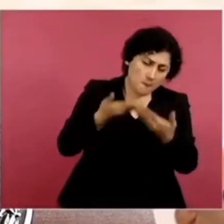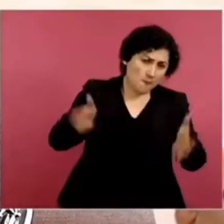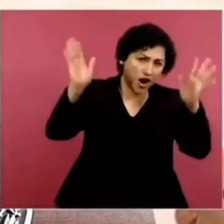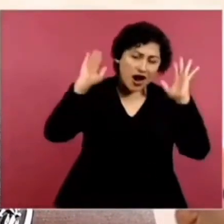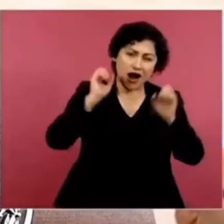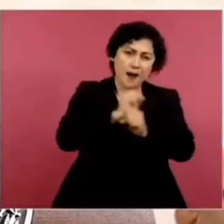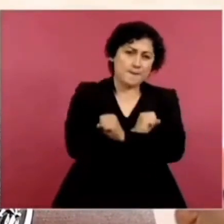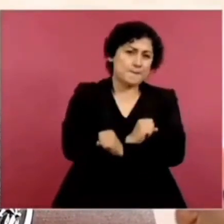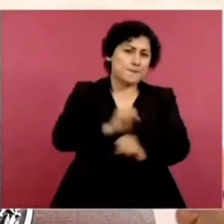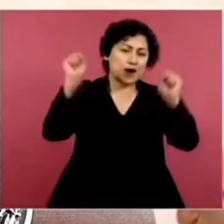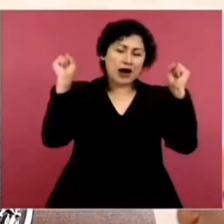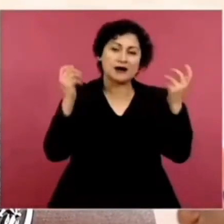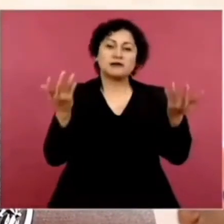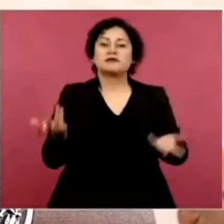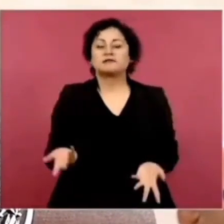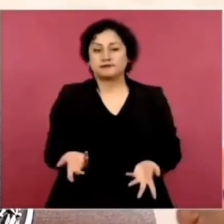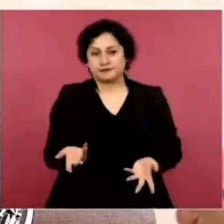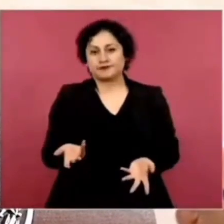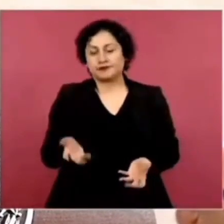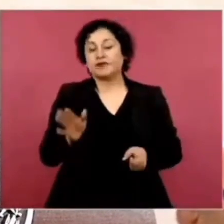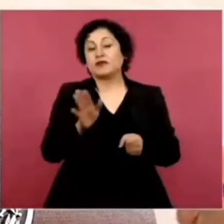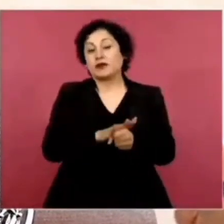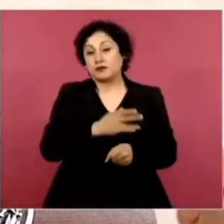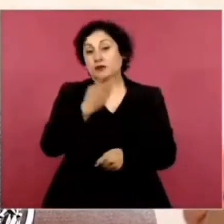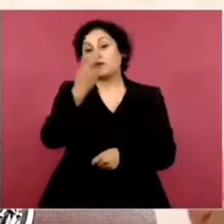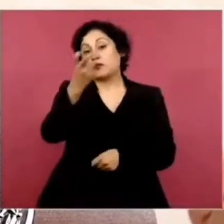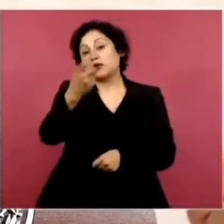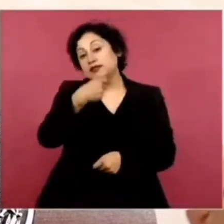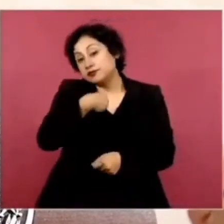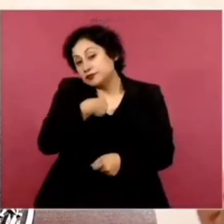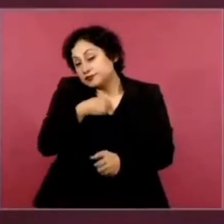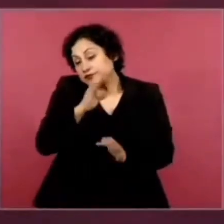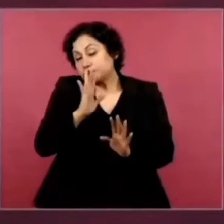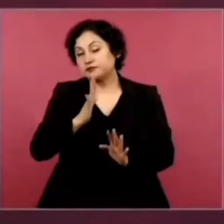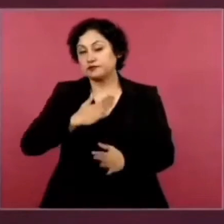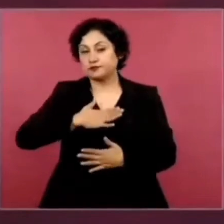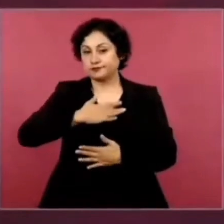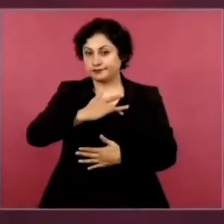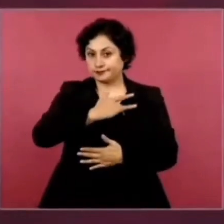Por eso sí creo que el Poder Judicial se va a reformar hacia